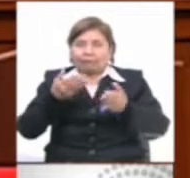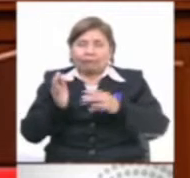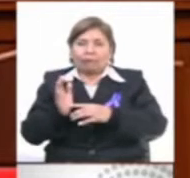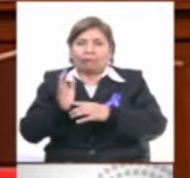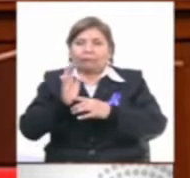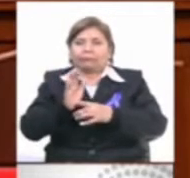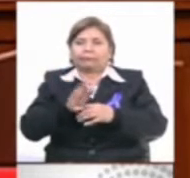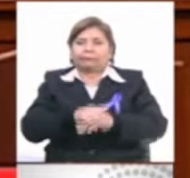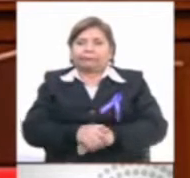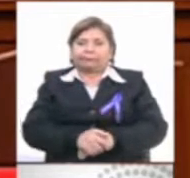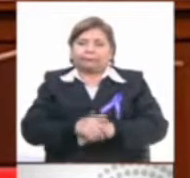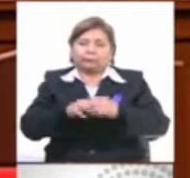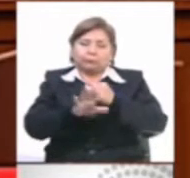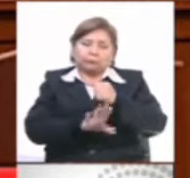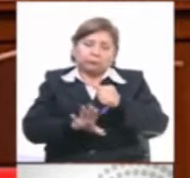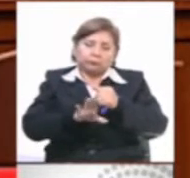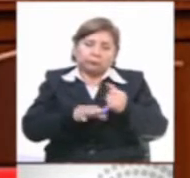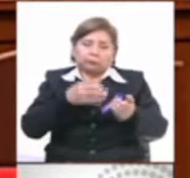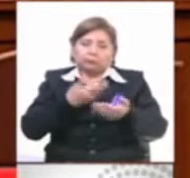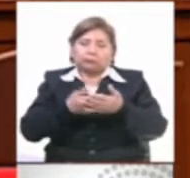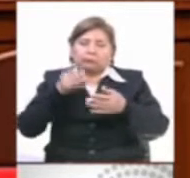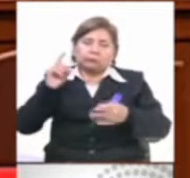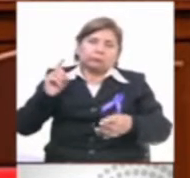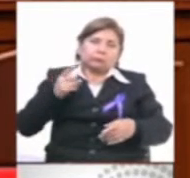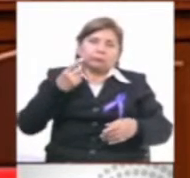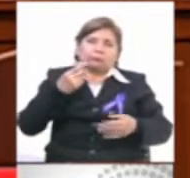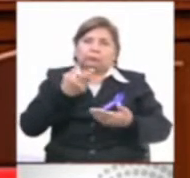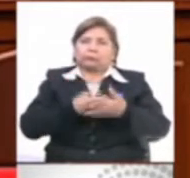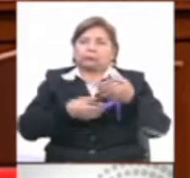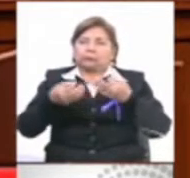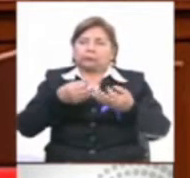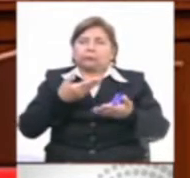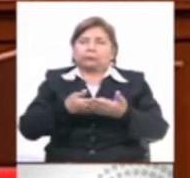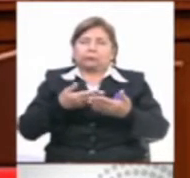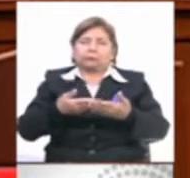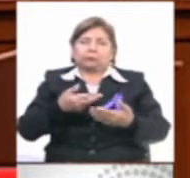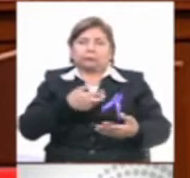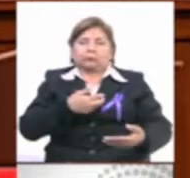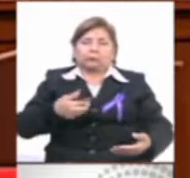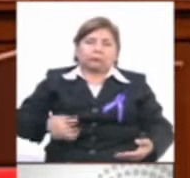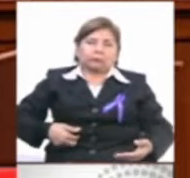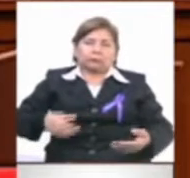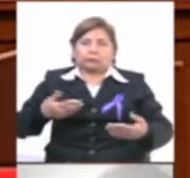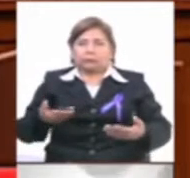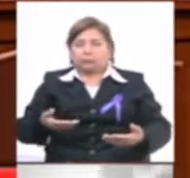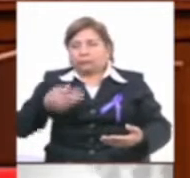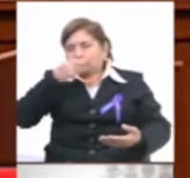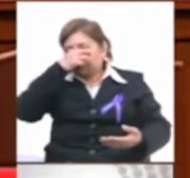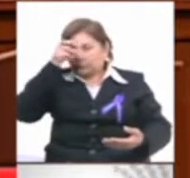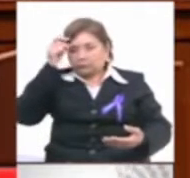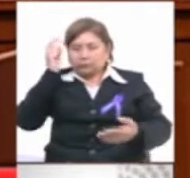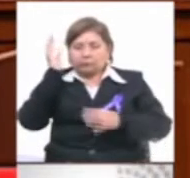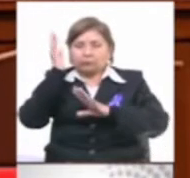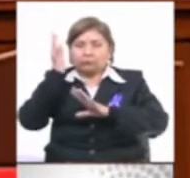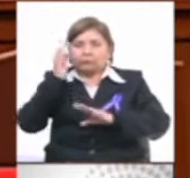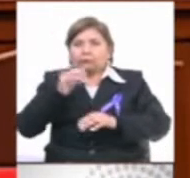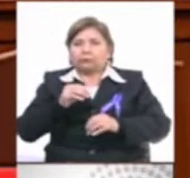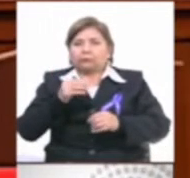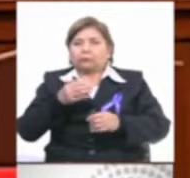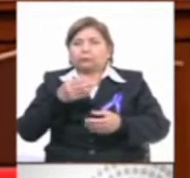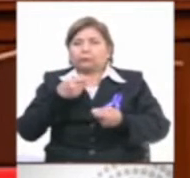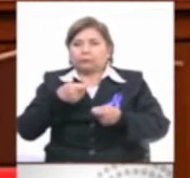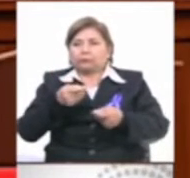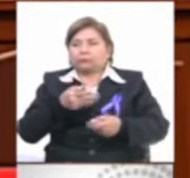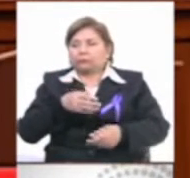presentó basándose en los principales ejes planteados por el señor presidente de la República en su mensaje de asunción del